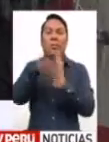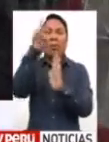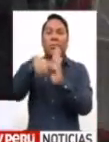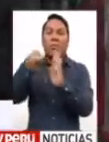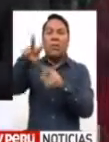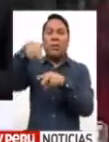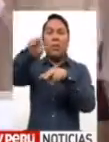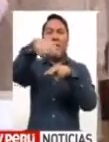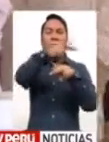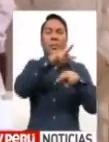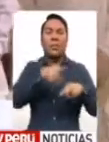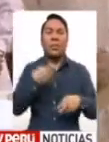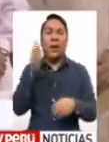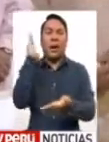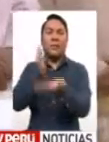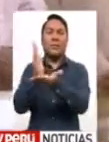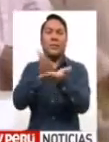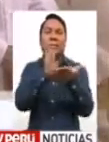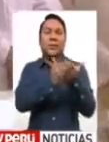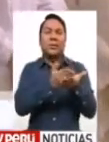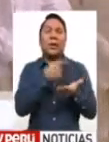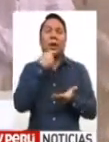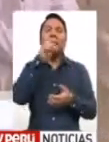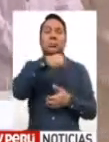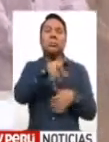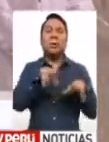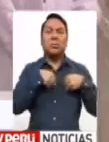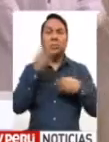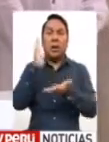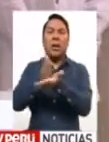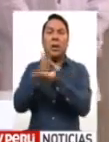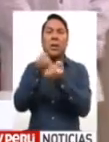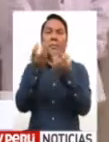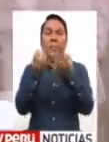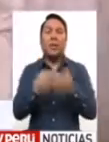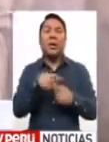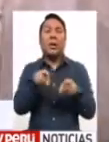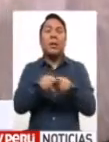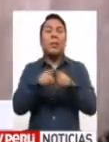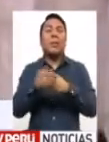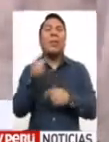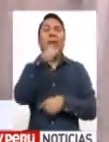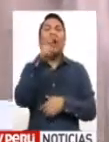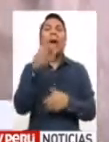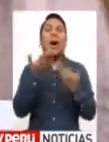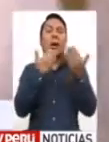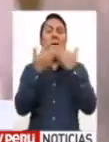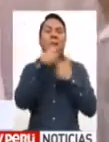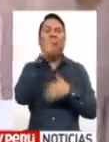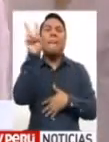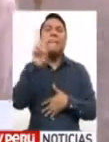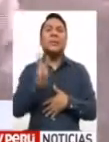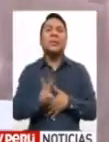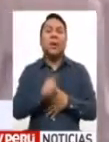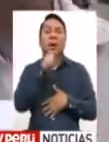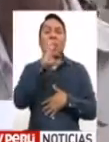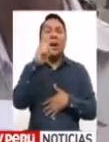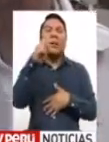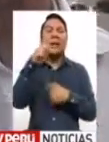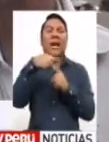que sean castigadas sobre la situación de venezuela informó que en la reunión de cartagena solicitar a activar la carta democrática